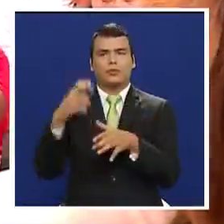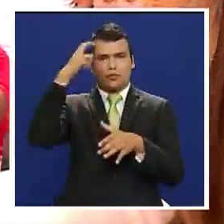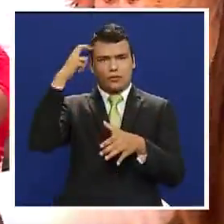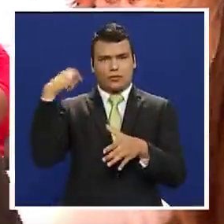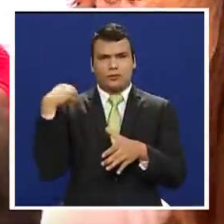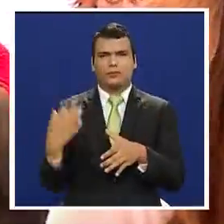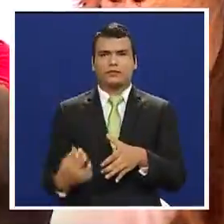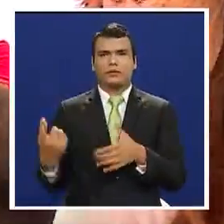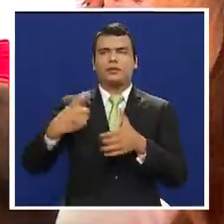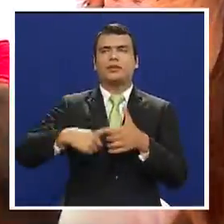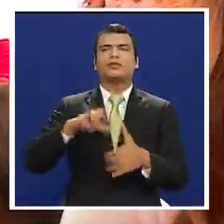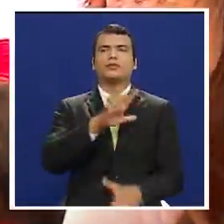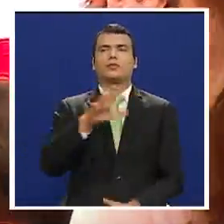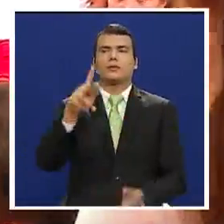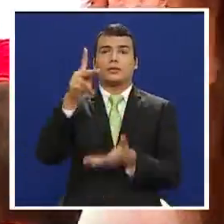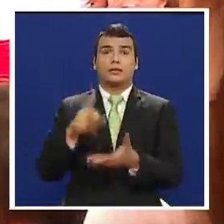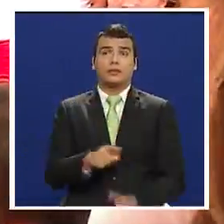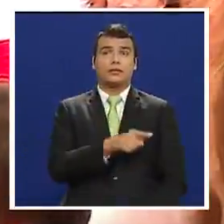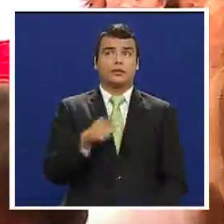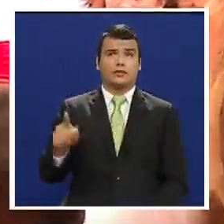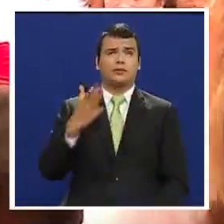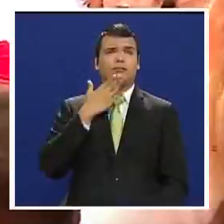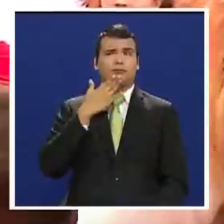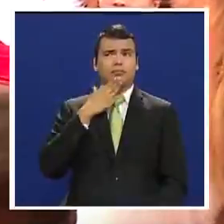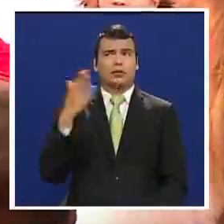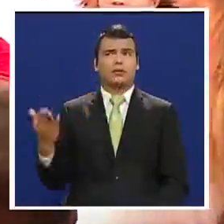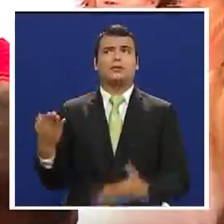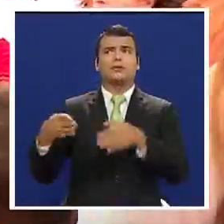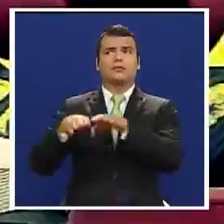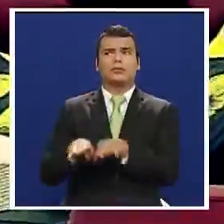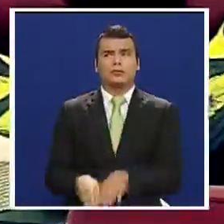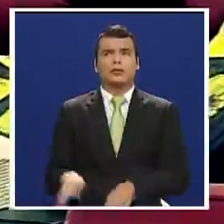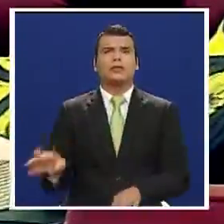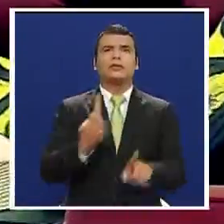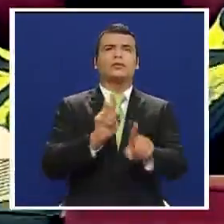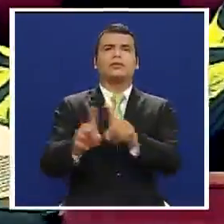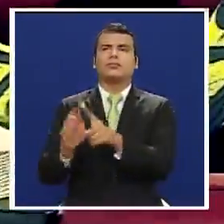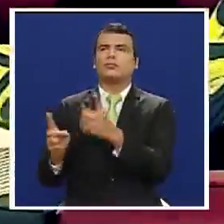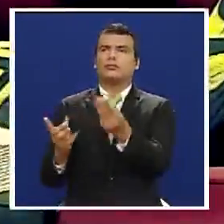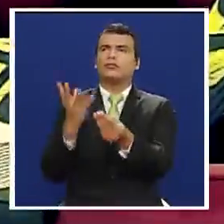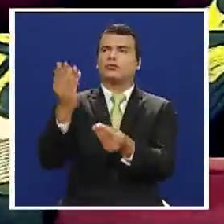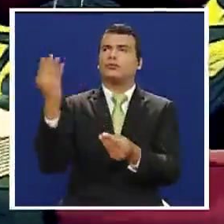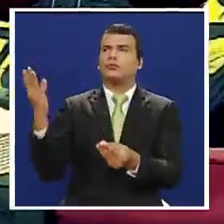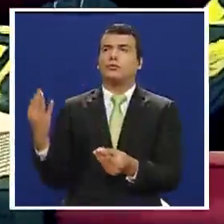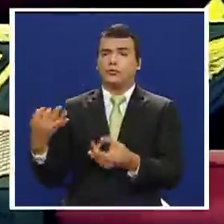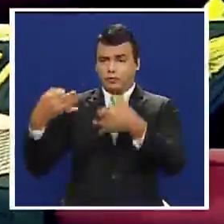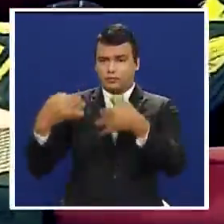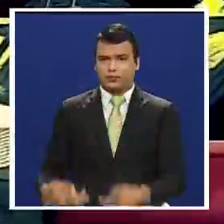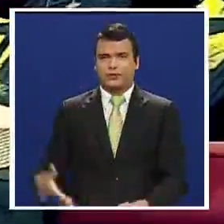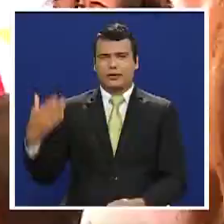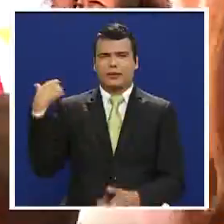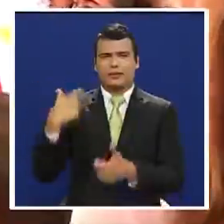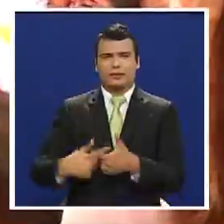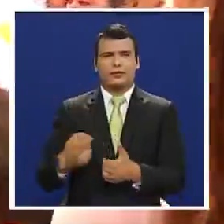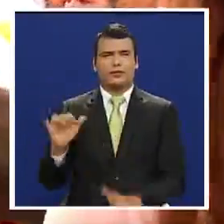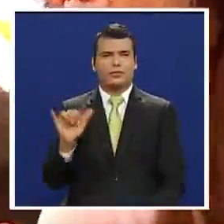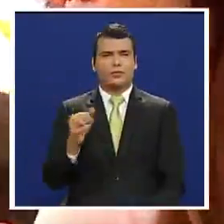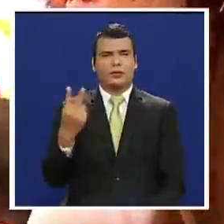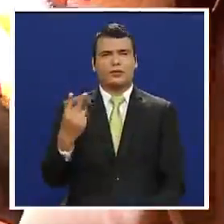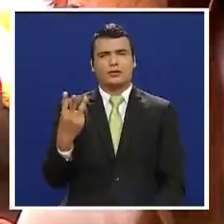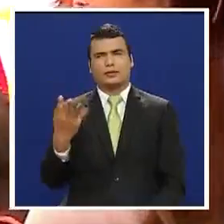a Dios se me dio la oportunidad y esperemos que de aquí en adelante vengan muchos más. La luchadora caleña